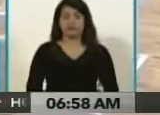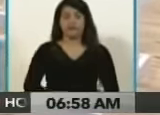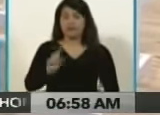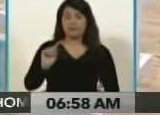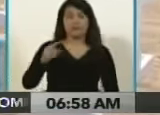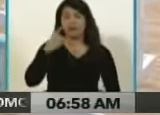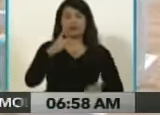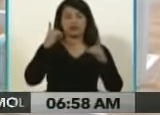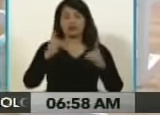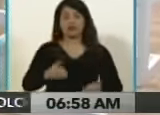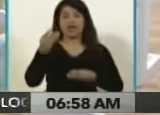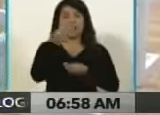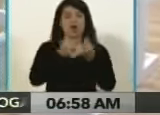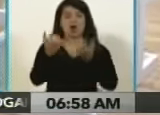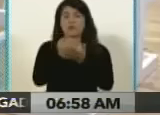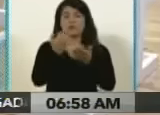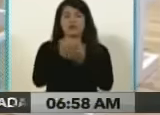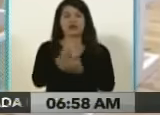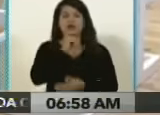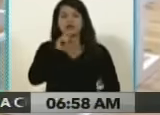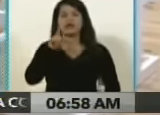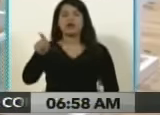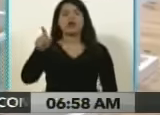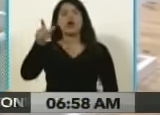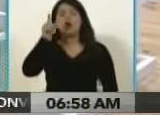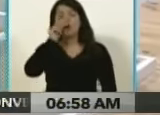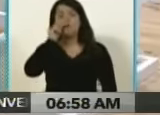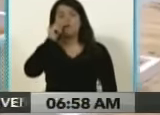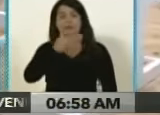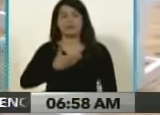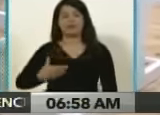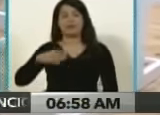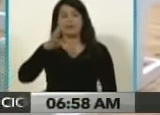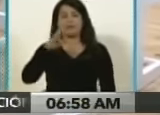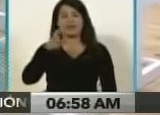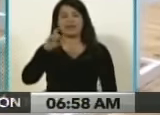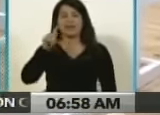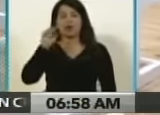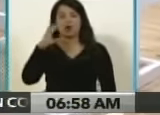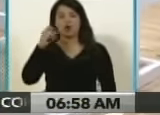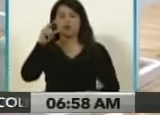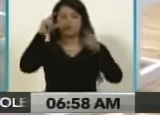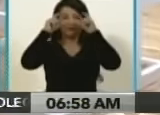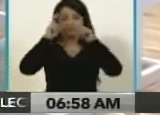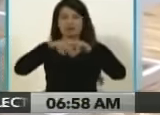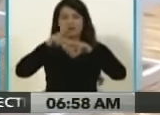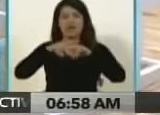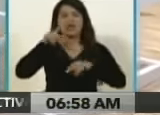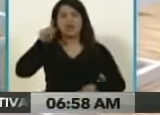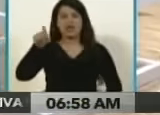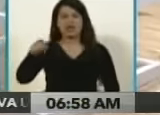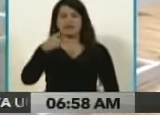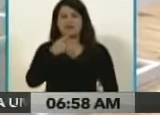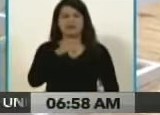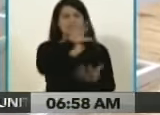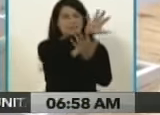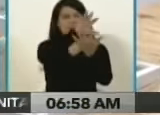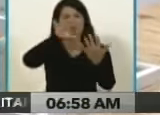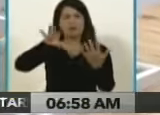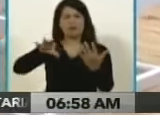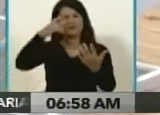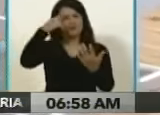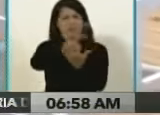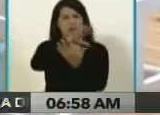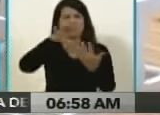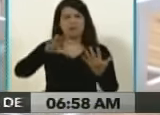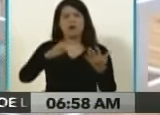aquí económico, es el de Betancourt, cuando existe lo que se llamó en la época de la razón el plan de emergencia, que